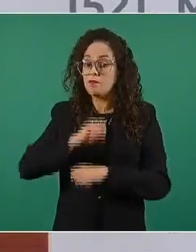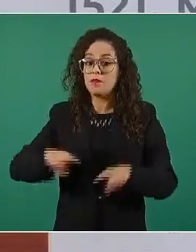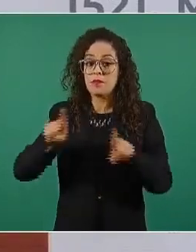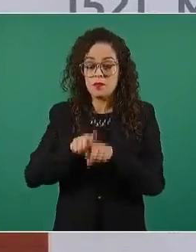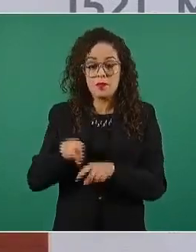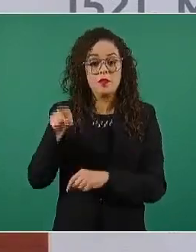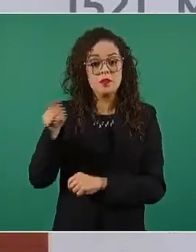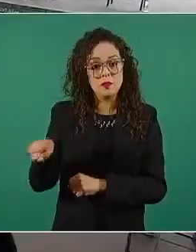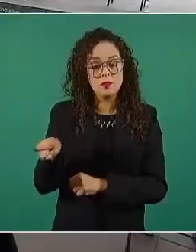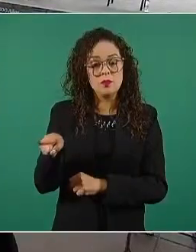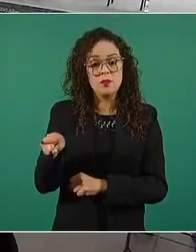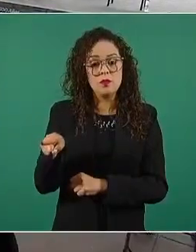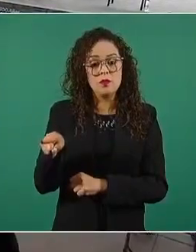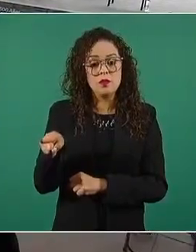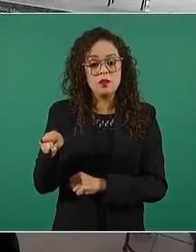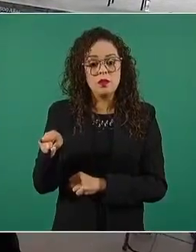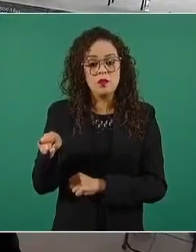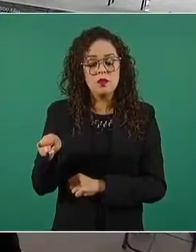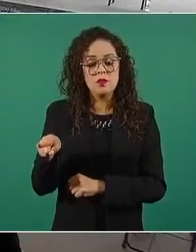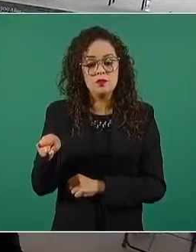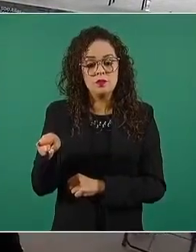para